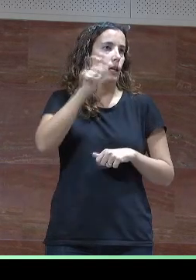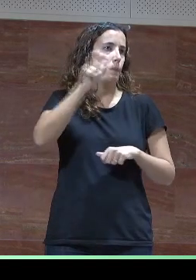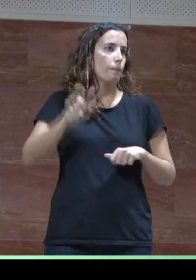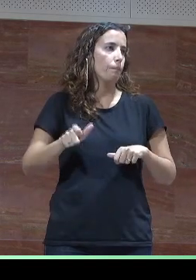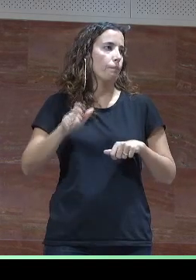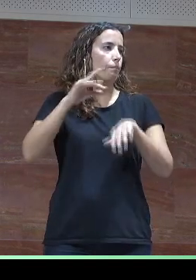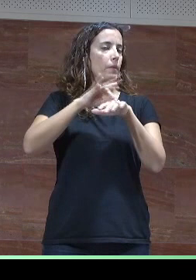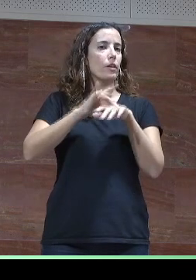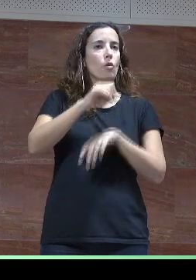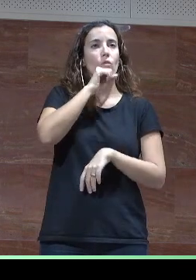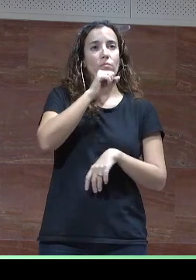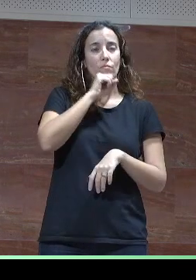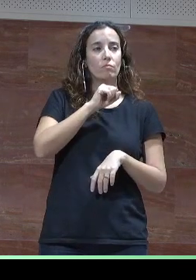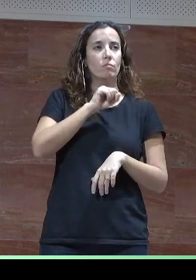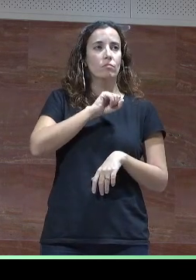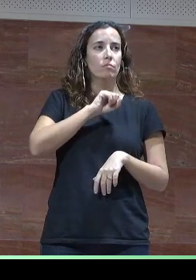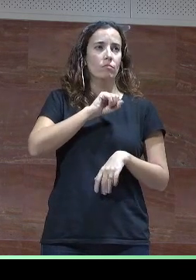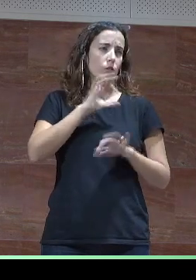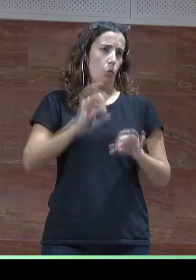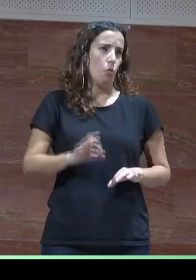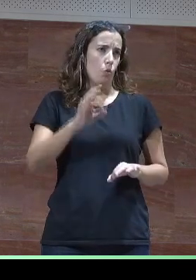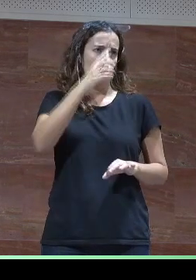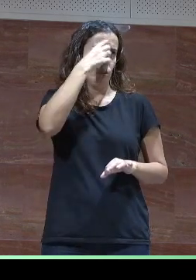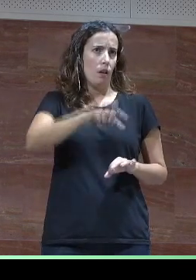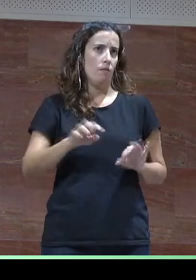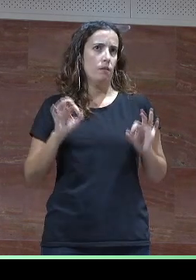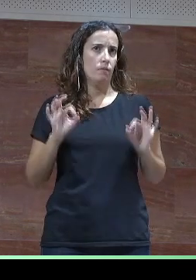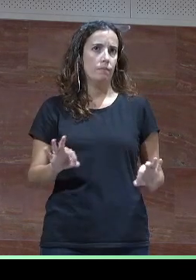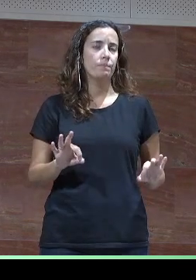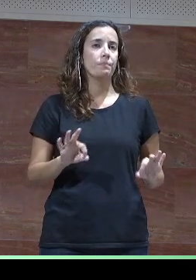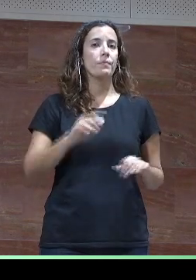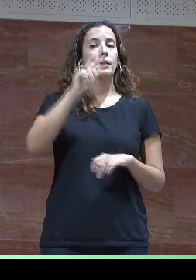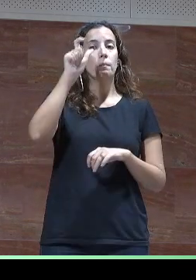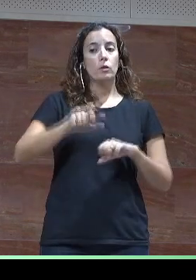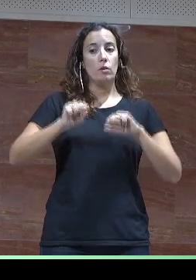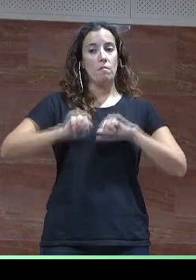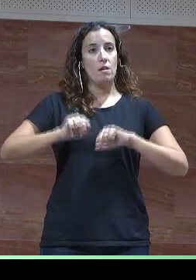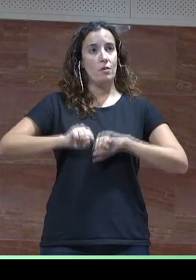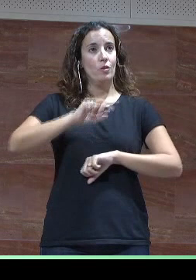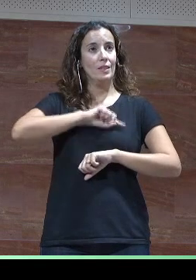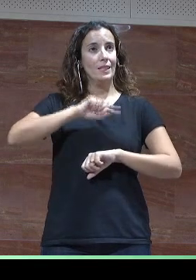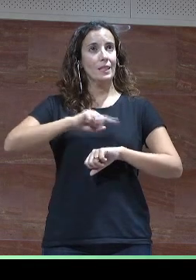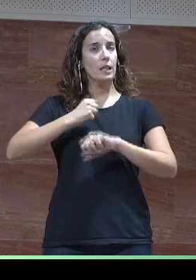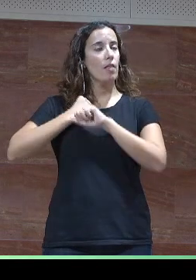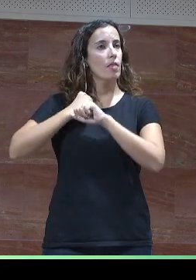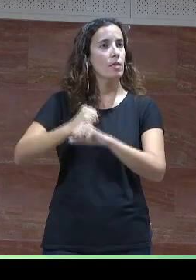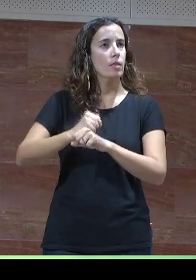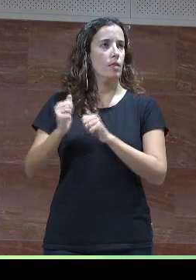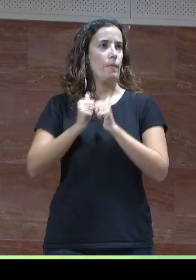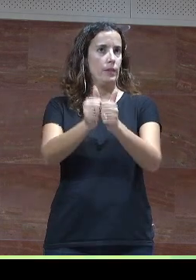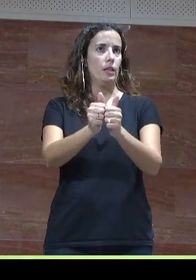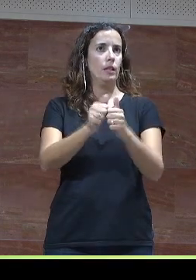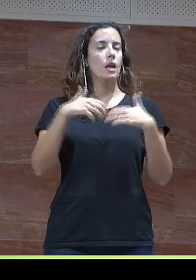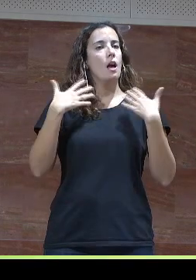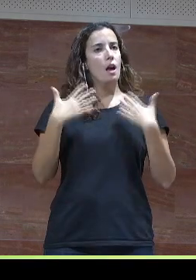mañana lo tienen que tener tremendamente estudiado, la persona mayor se siente dependiente y aunque le esté